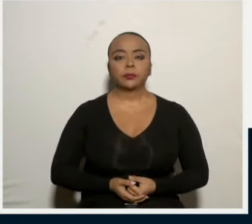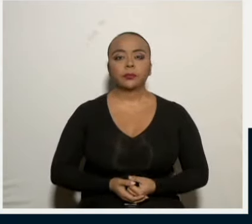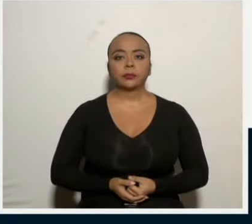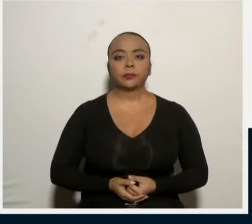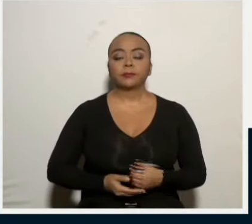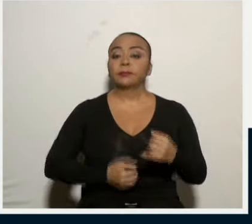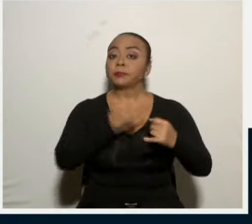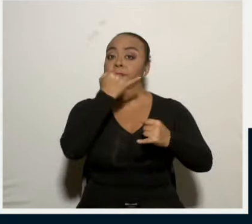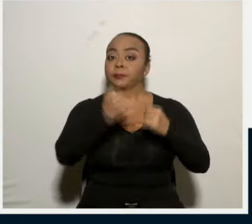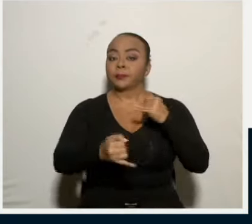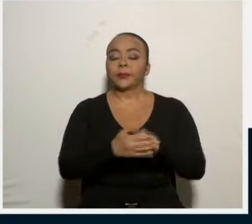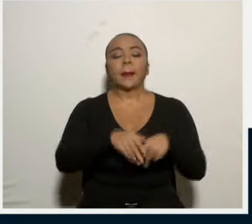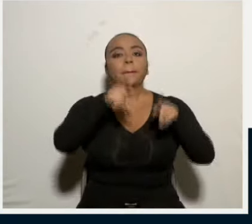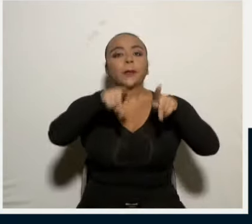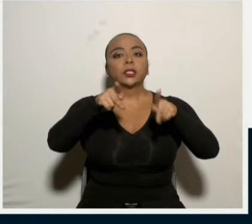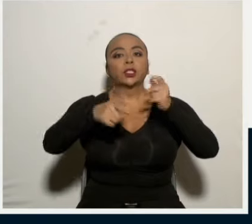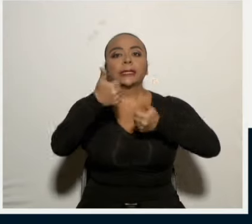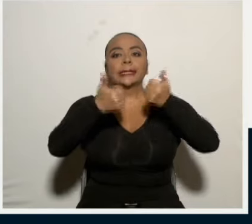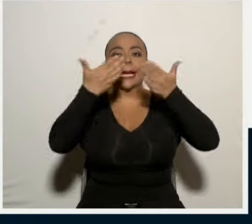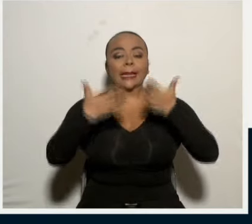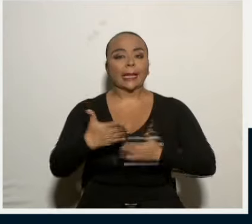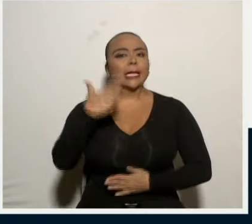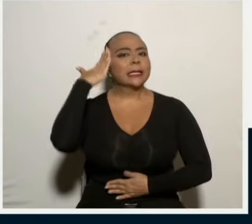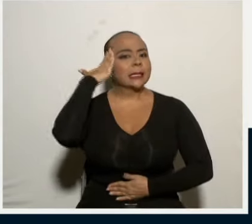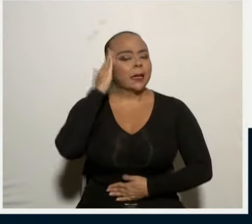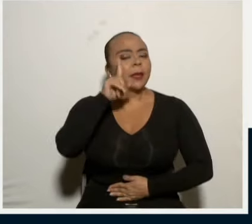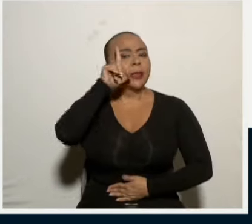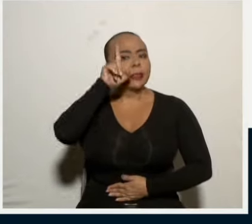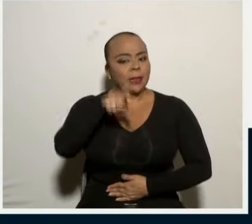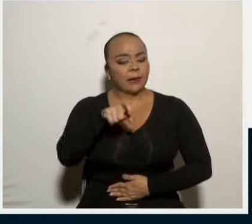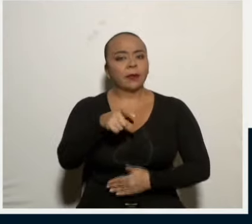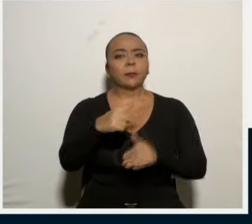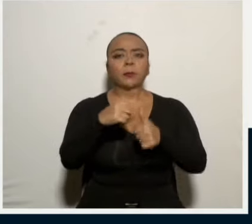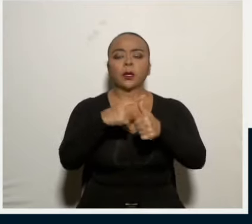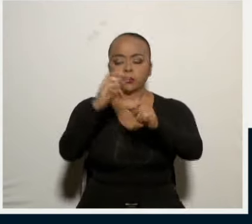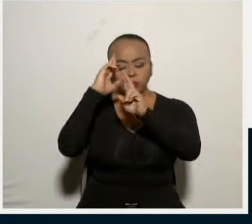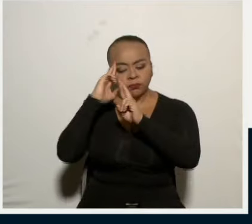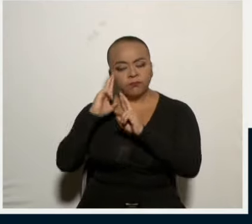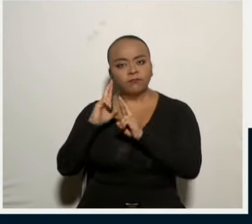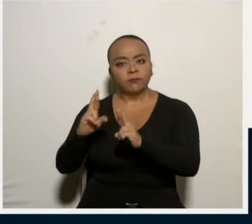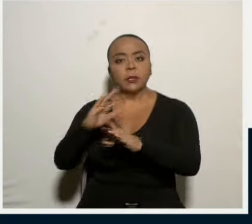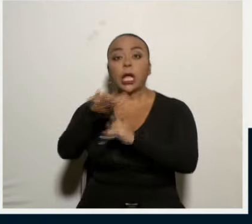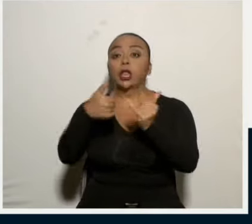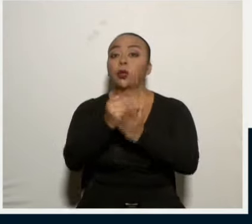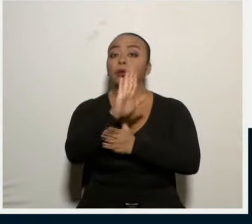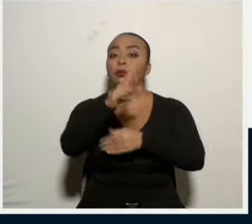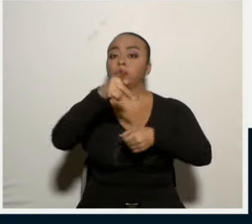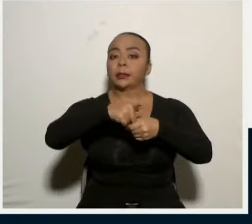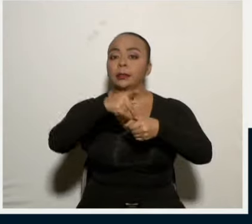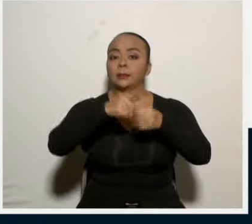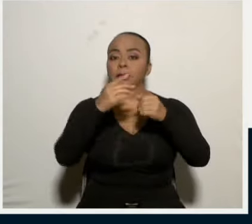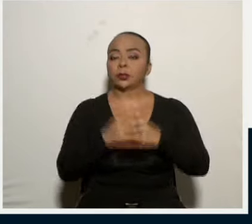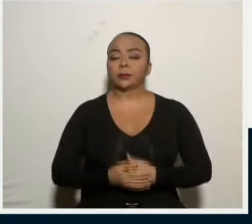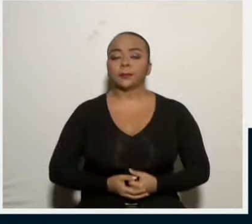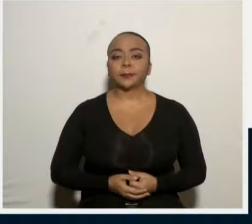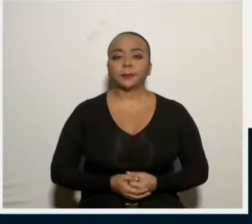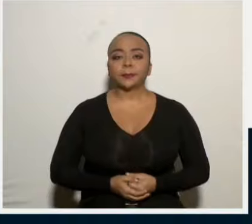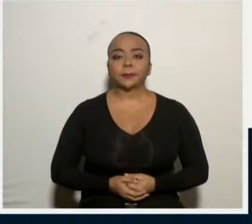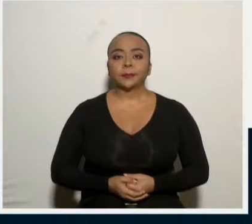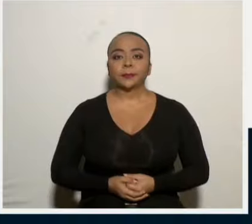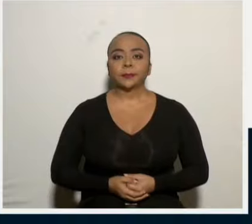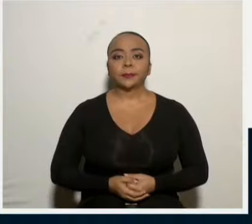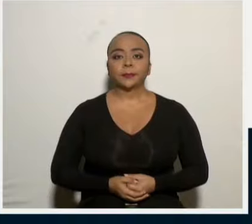Por último, las personas candidatas conocen que debe primar el respeto en sus intervenciones.